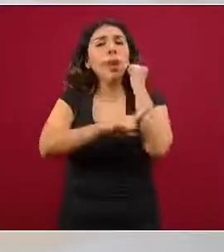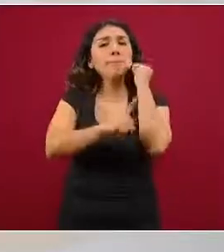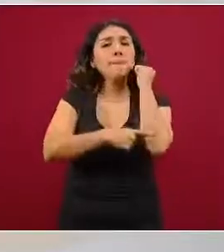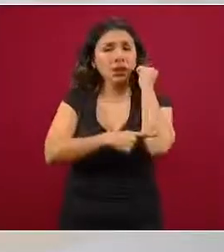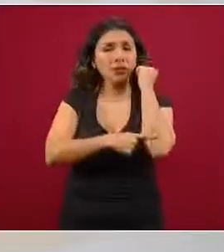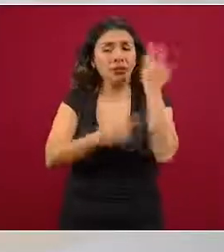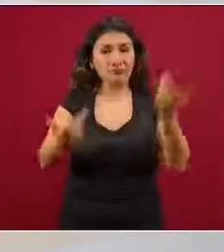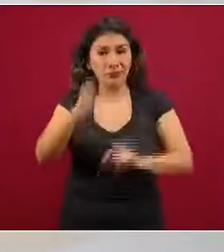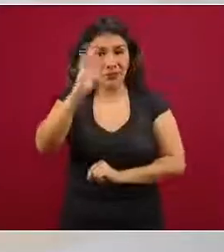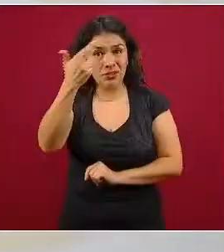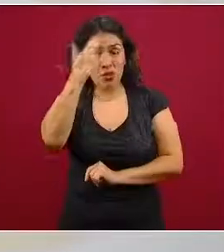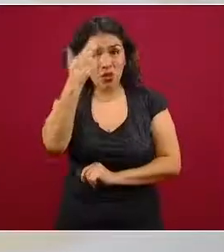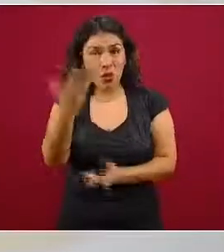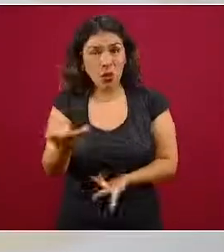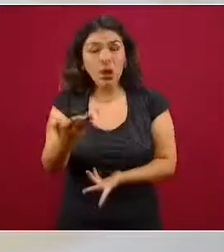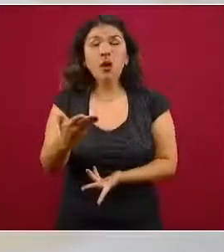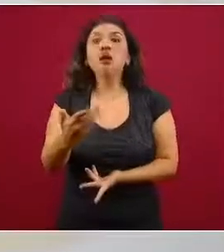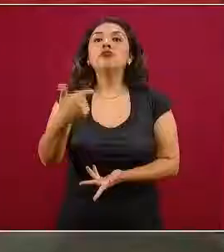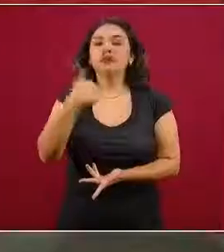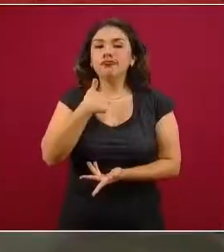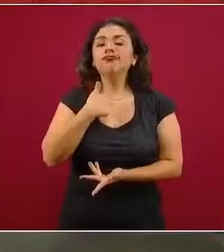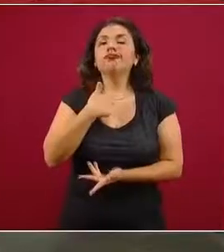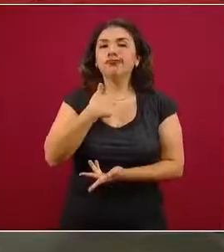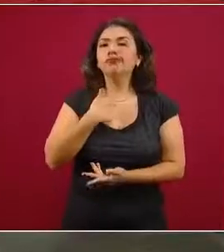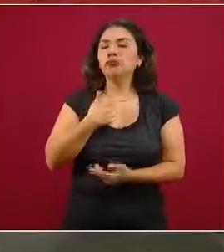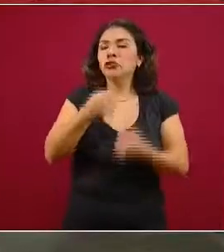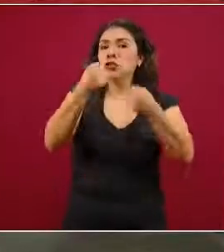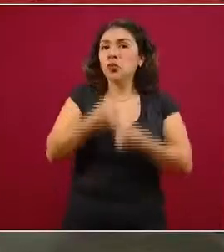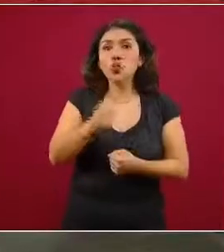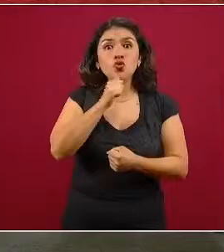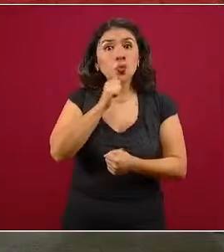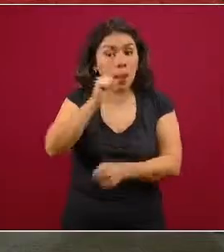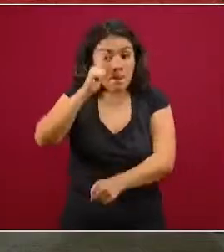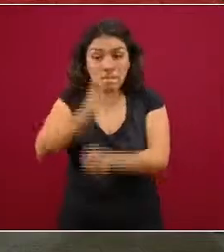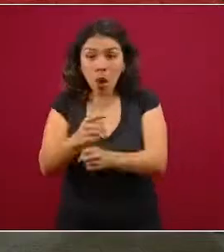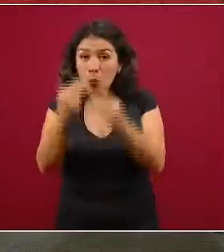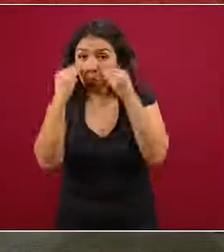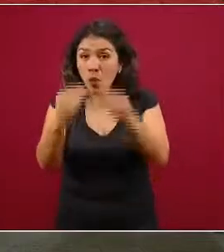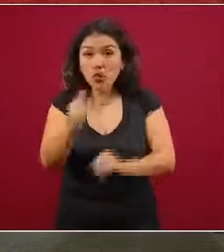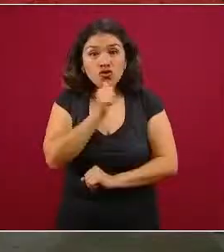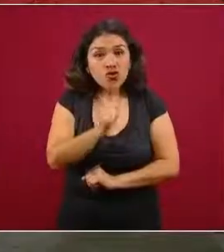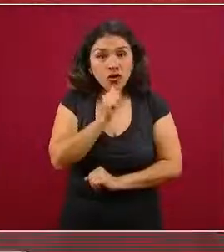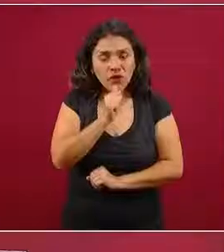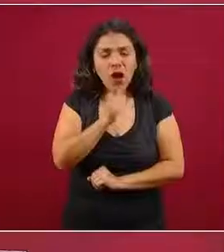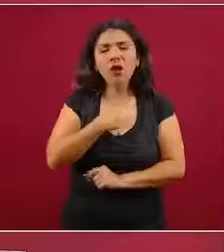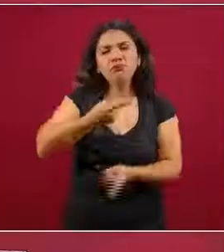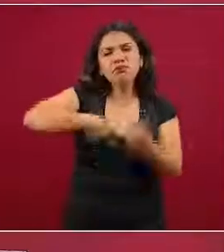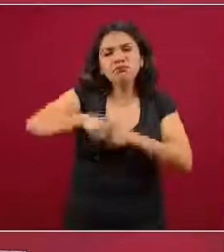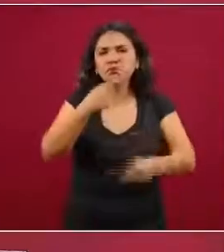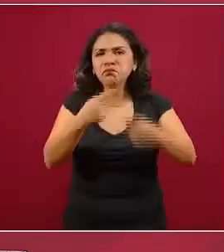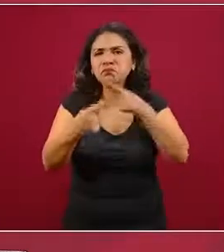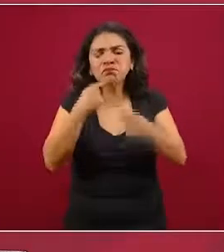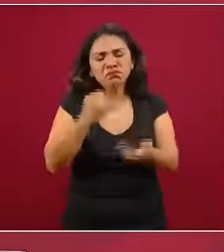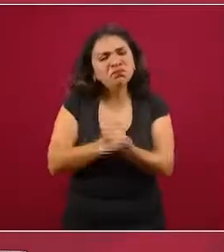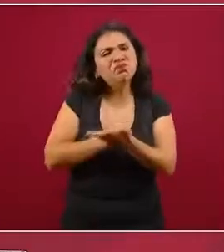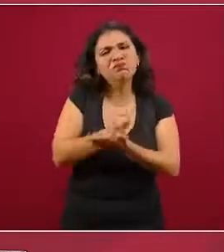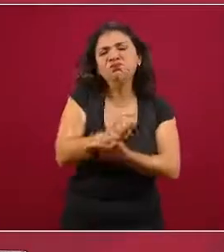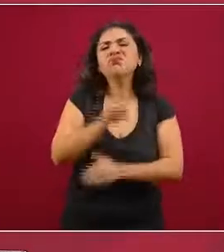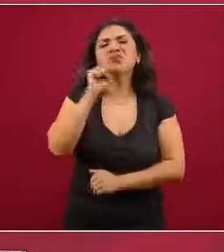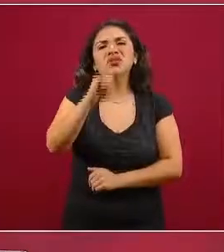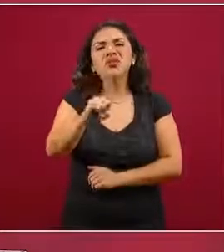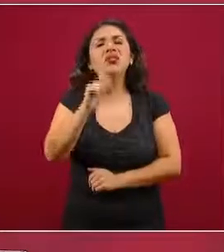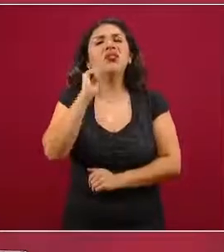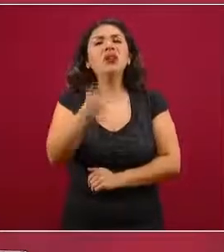Y recordarán que asumimos, aun cuando no había evidencia todavía al inicio de esta epidemia,